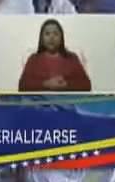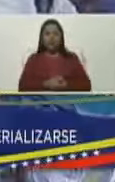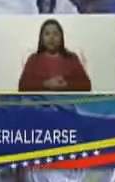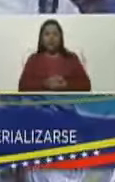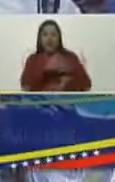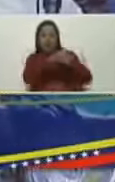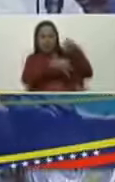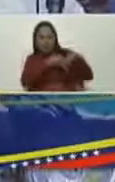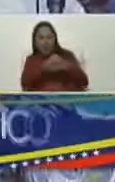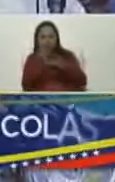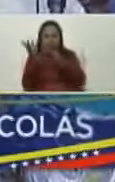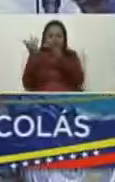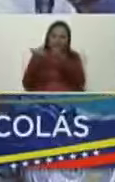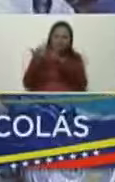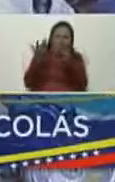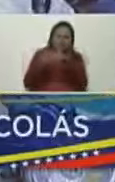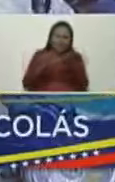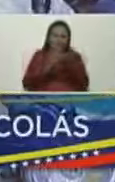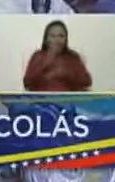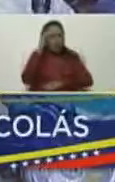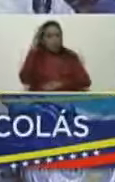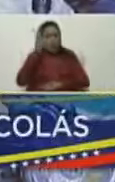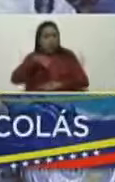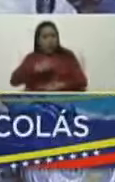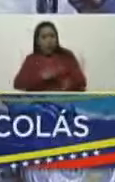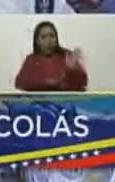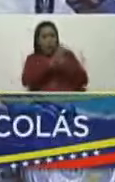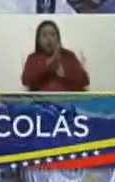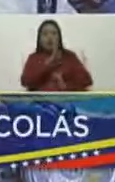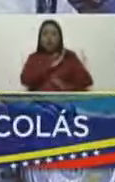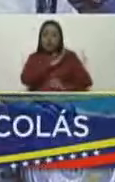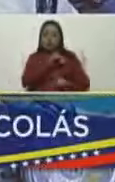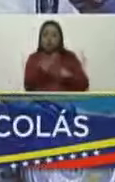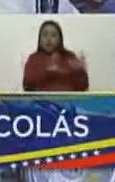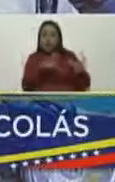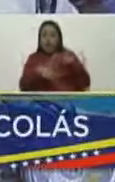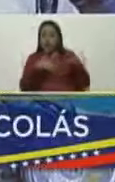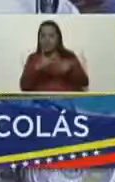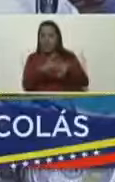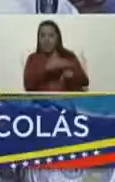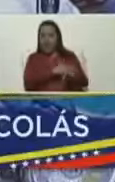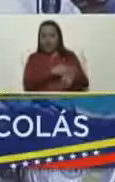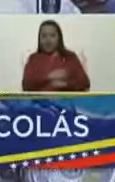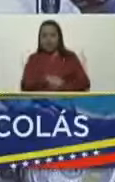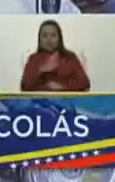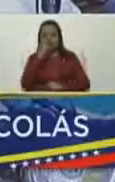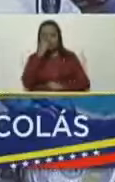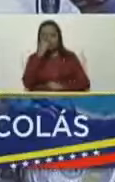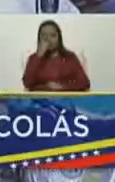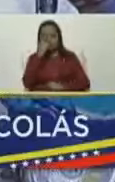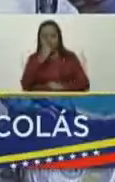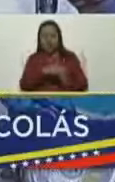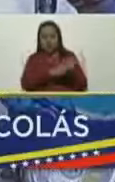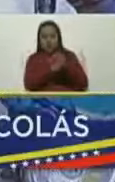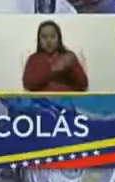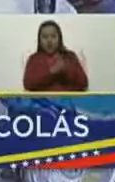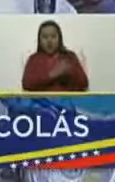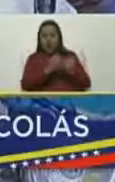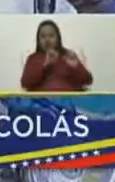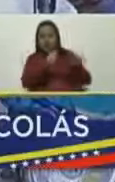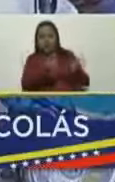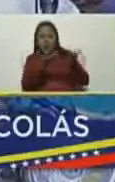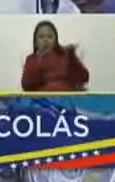hablar de sus sueños para crecer, porque ya él tenía una actividad, un emprendimiento. Y me empezó a hablar de